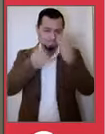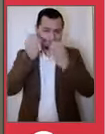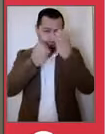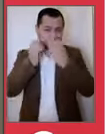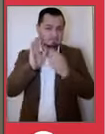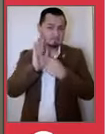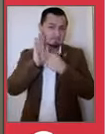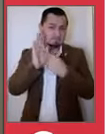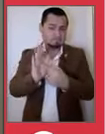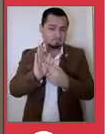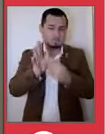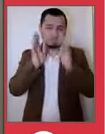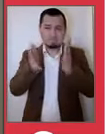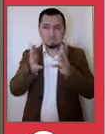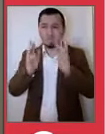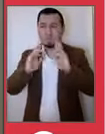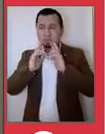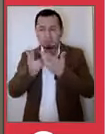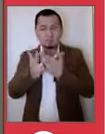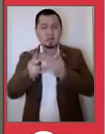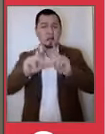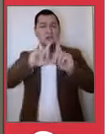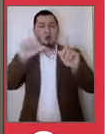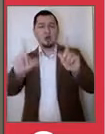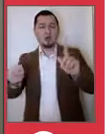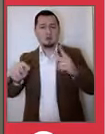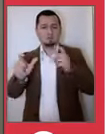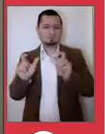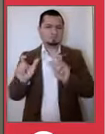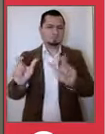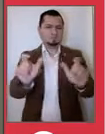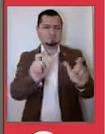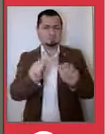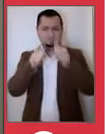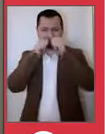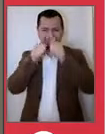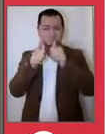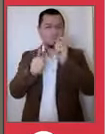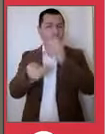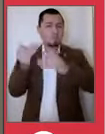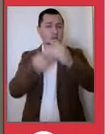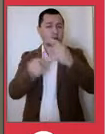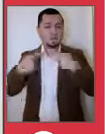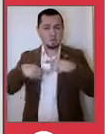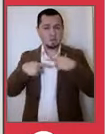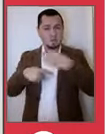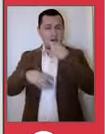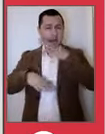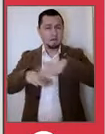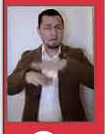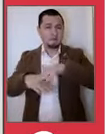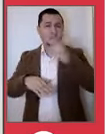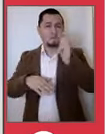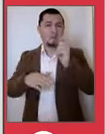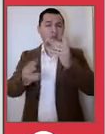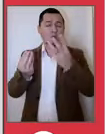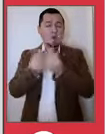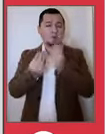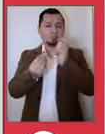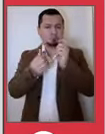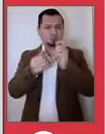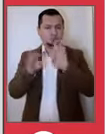presentaba en la mesa nacional de seguridad en donde prácticamente todos los indicadores salvo el de reproducción